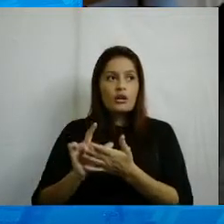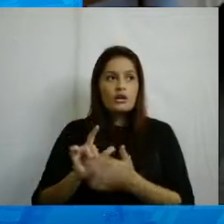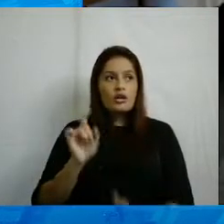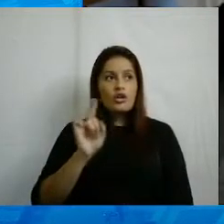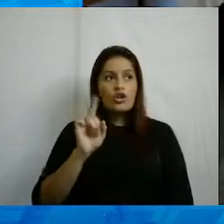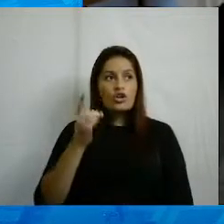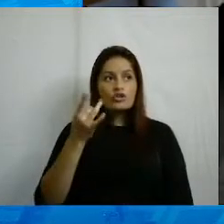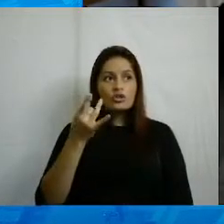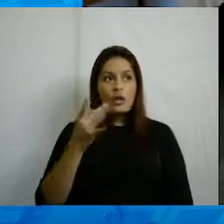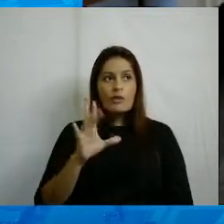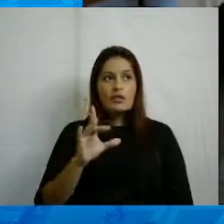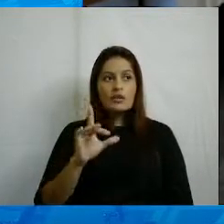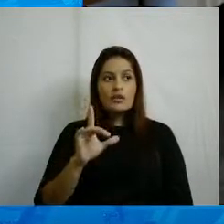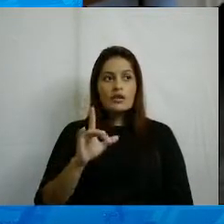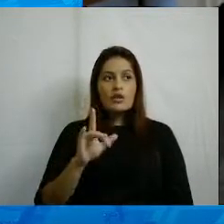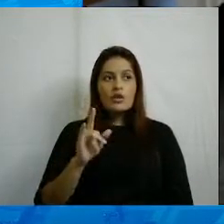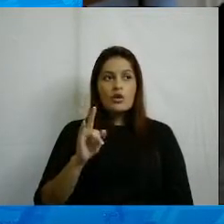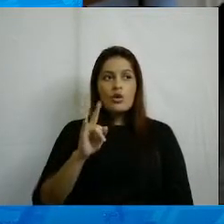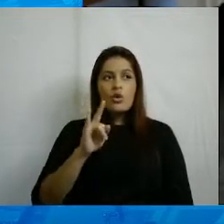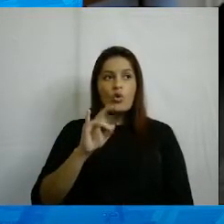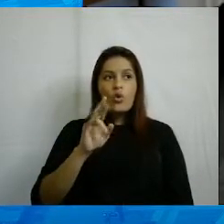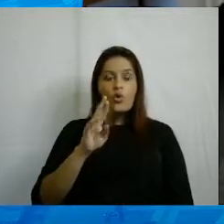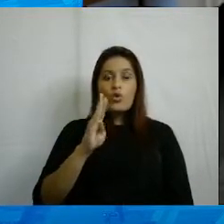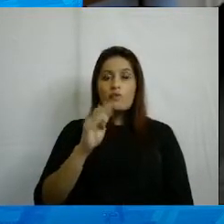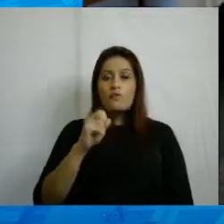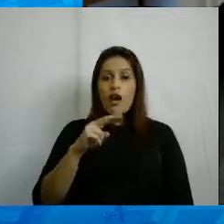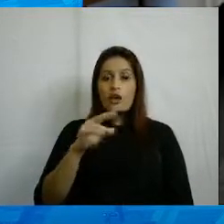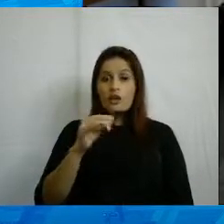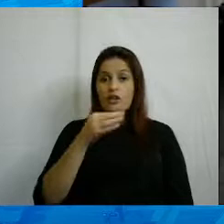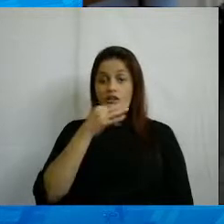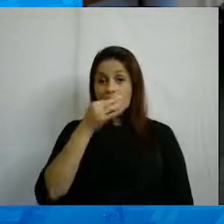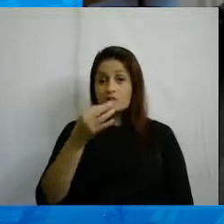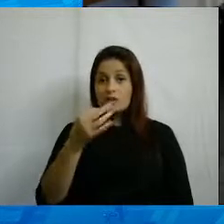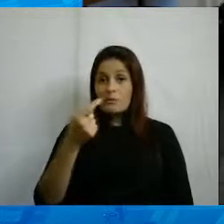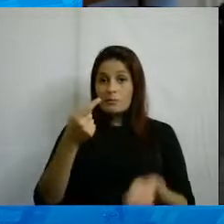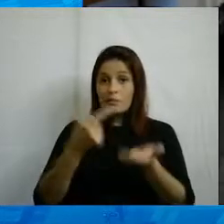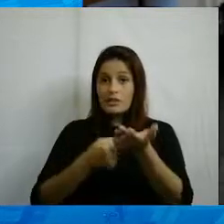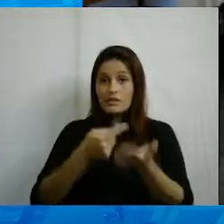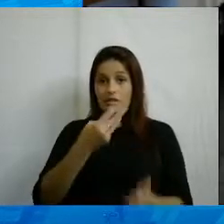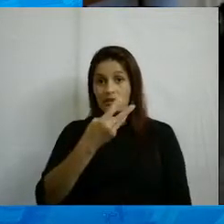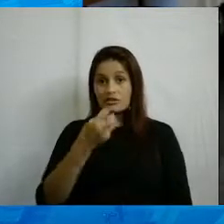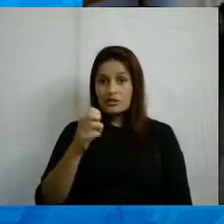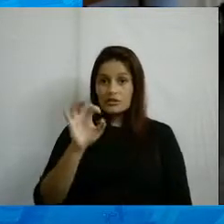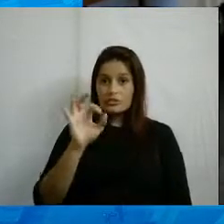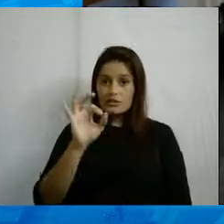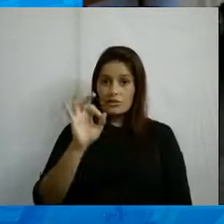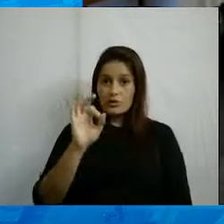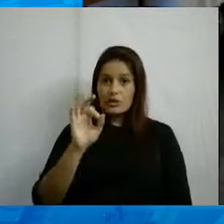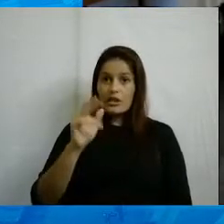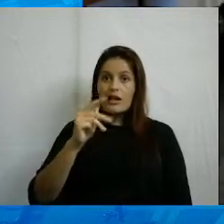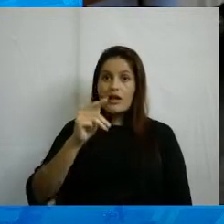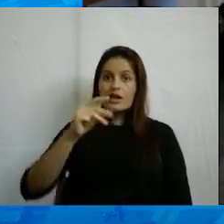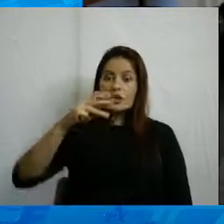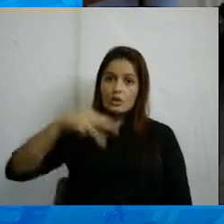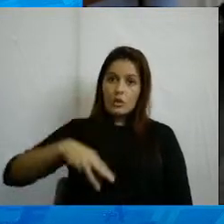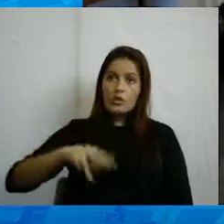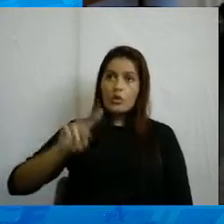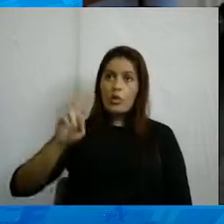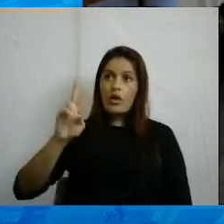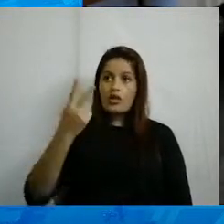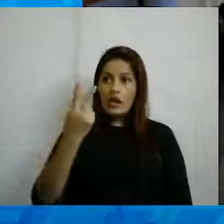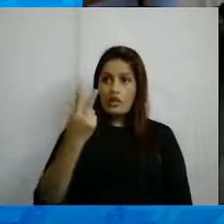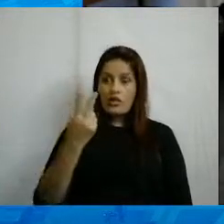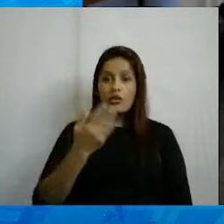urbana. Hacer una precisión de que son 1.350 kilómetros cuadrados en la comuna.